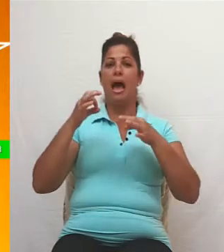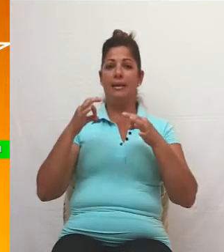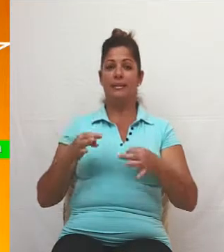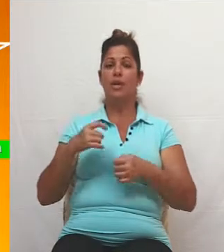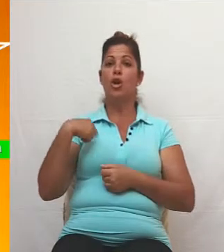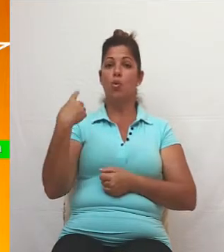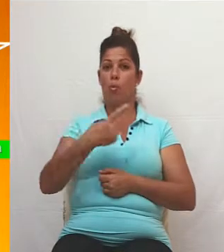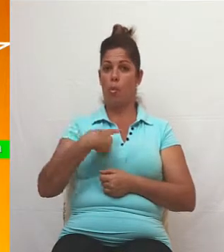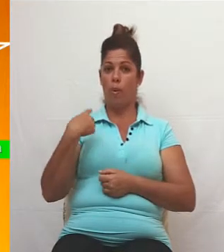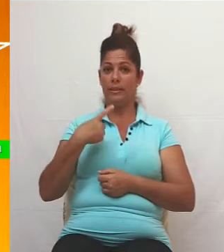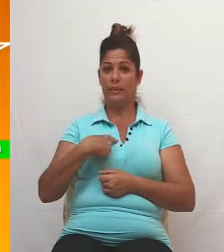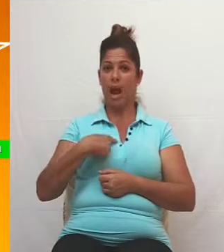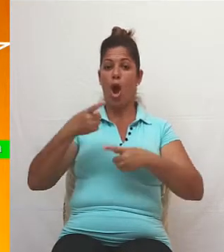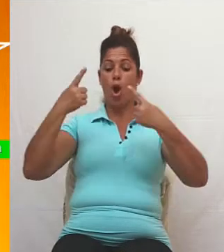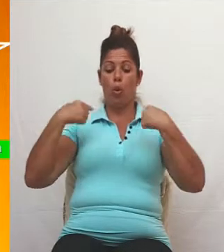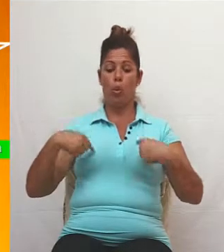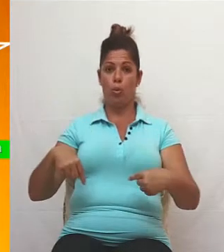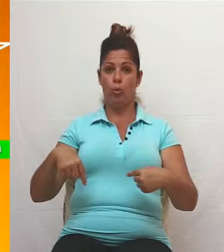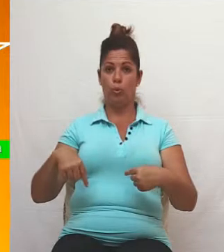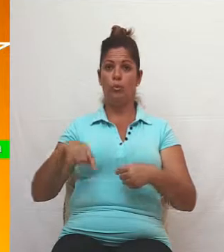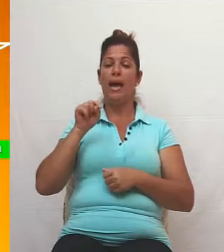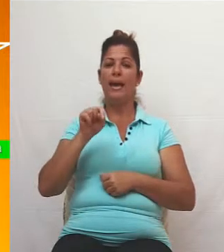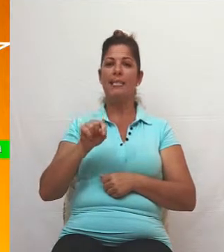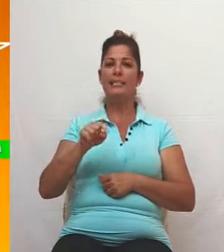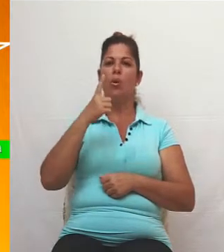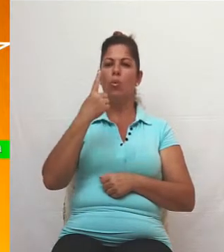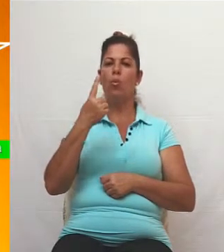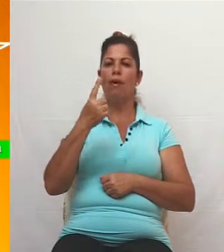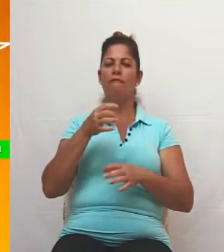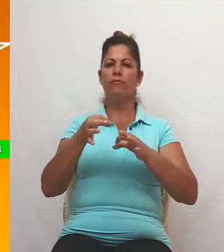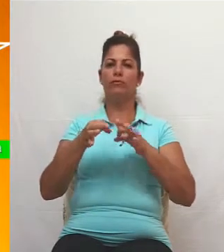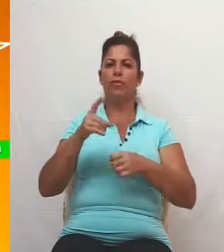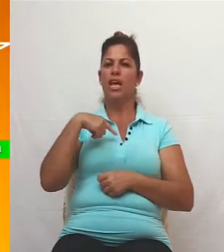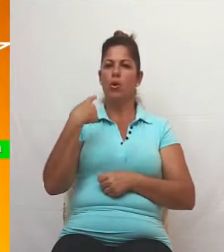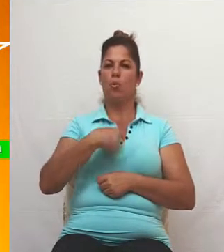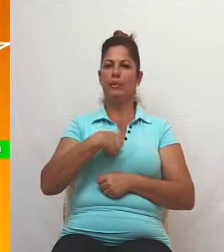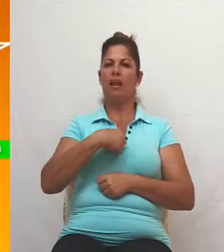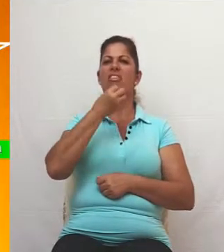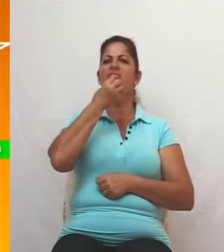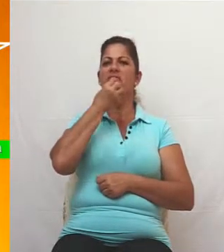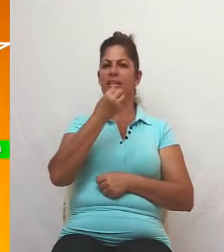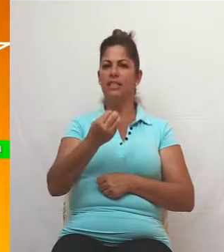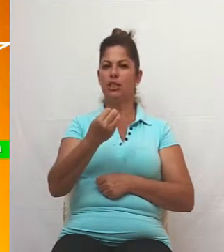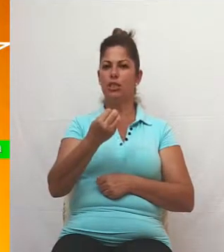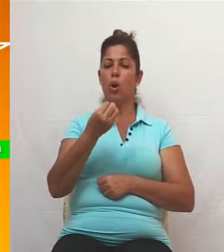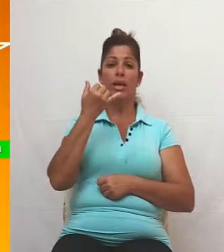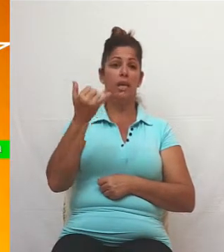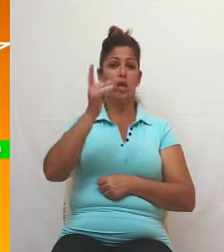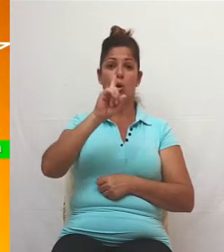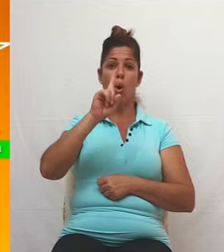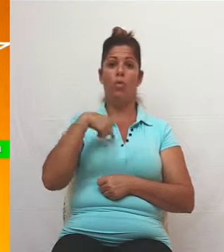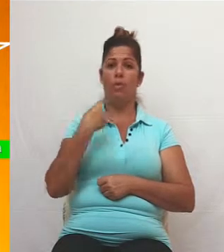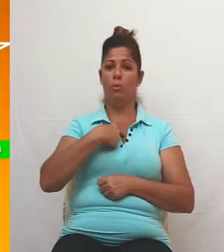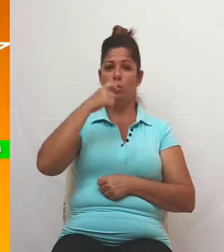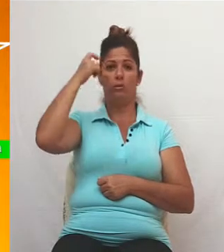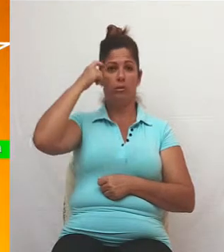y así nuestra conducta se convierte en una función de nuestras decisiones y no de nuestras